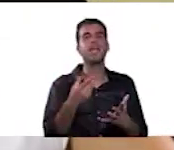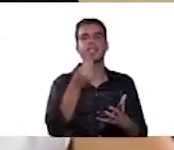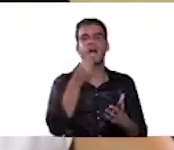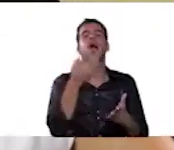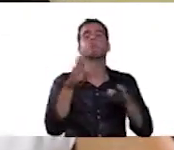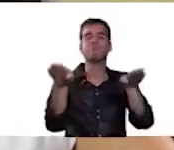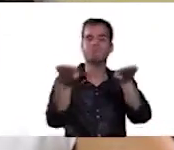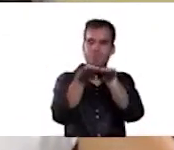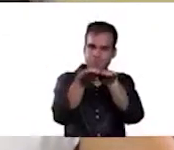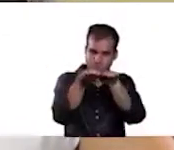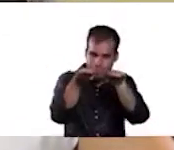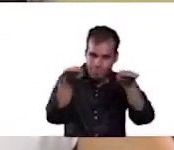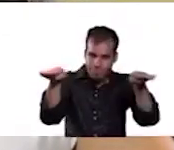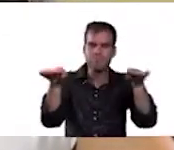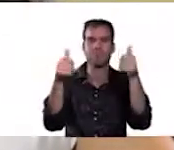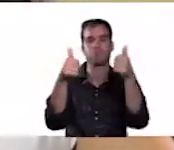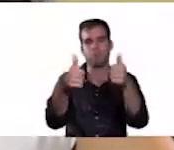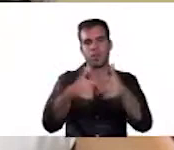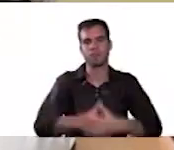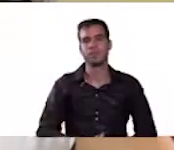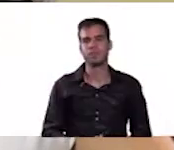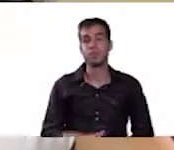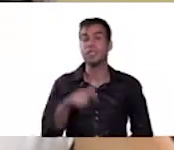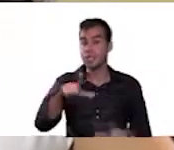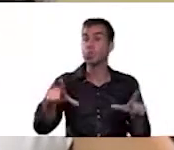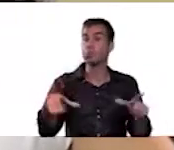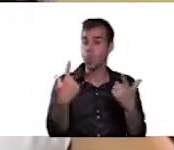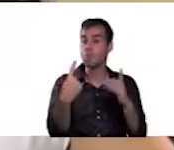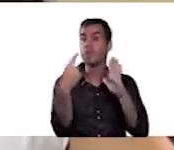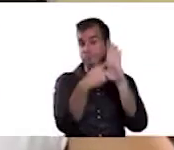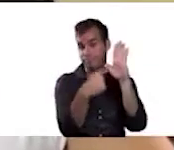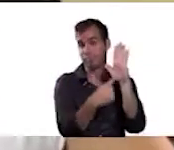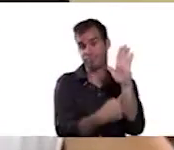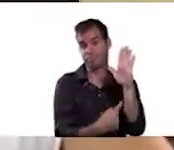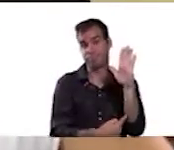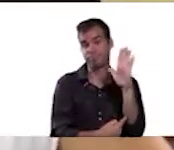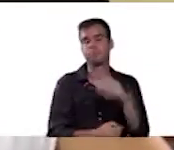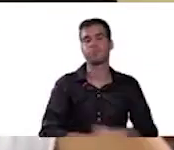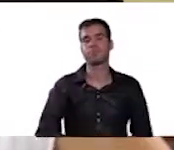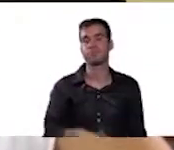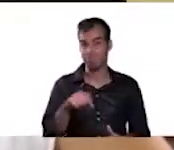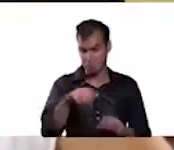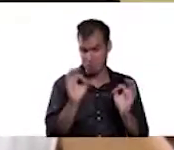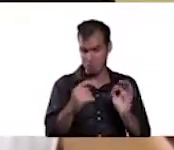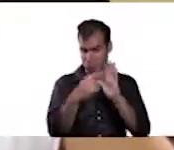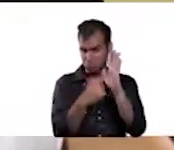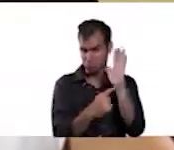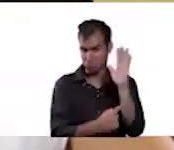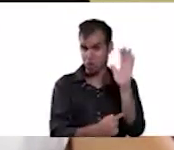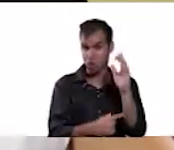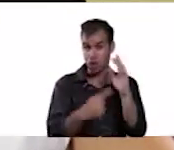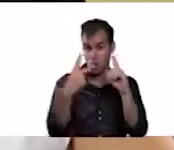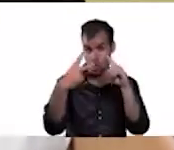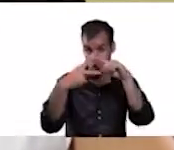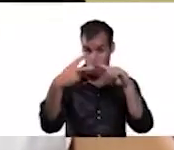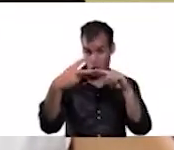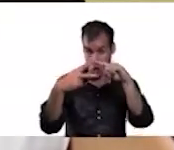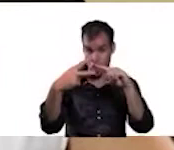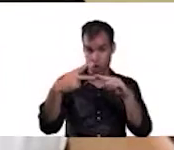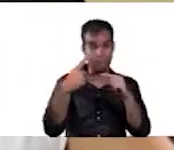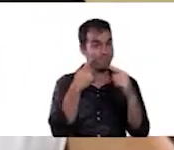de equilibrio, y este cumple con ciertas características. De estas características hay dos que se